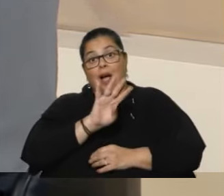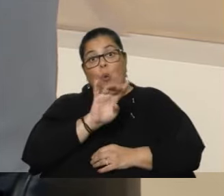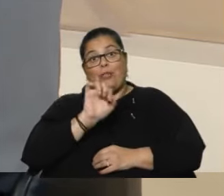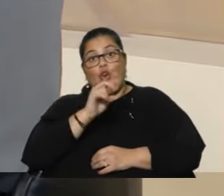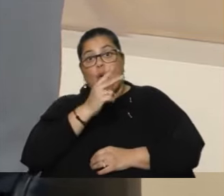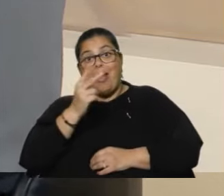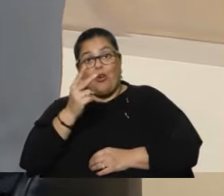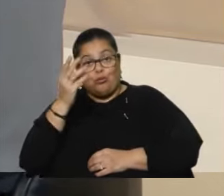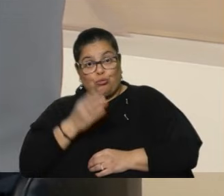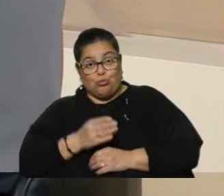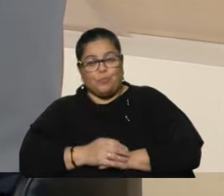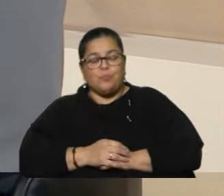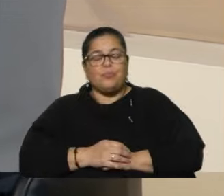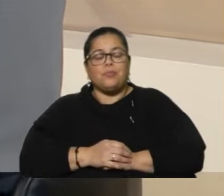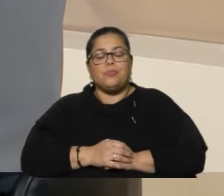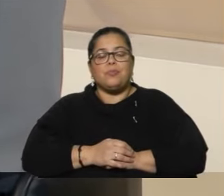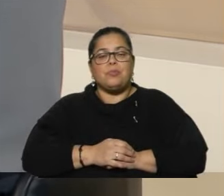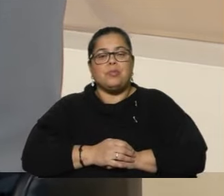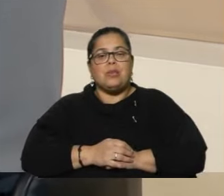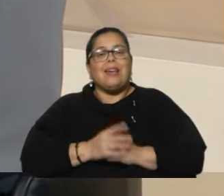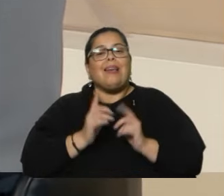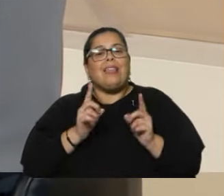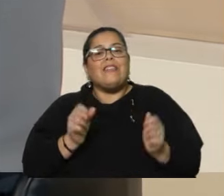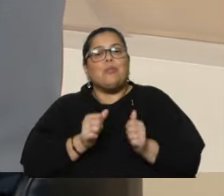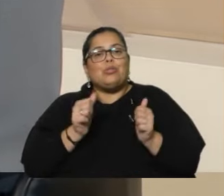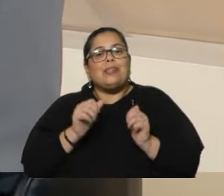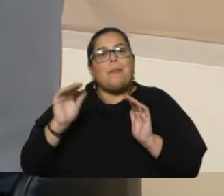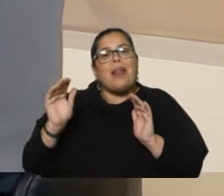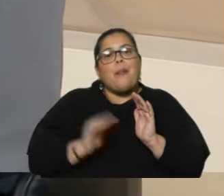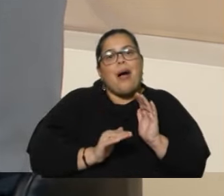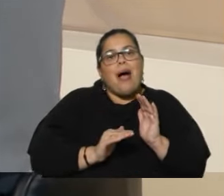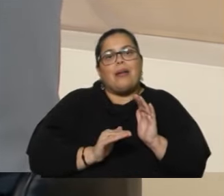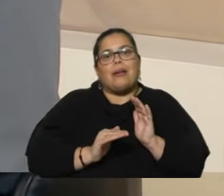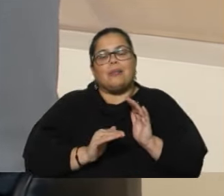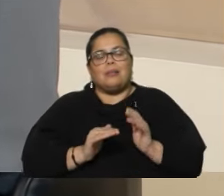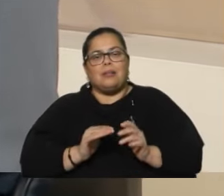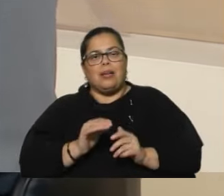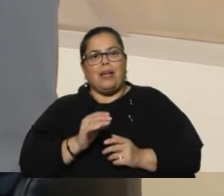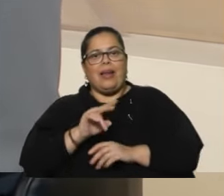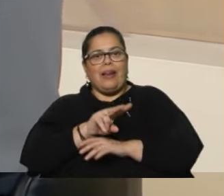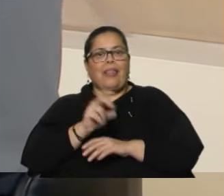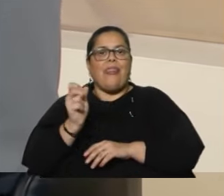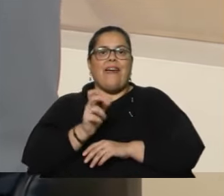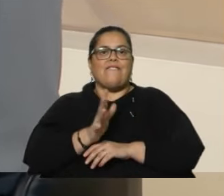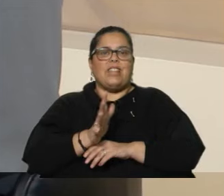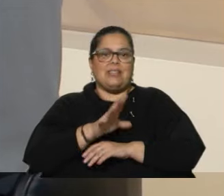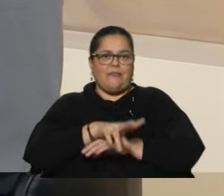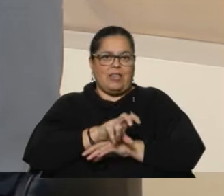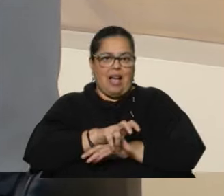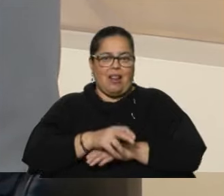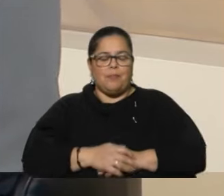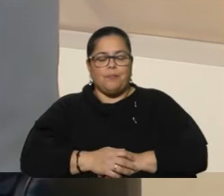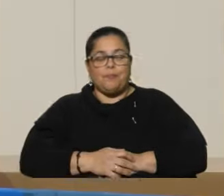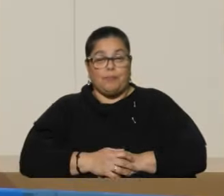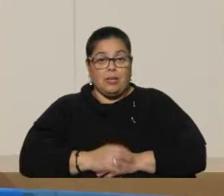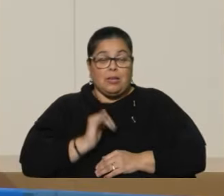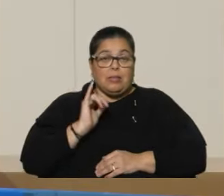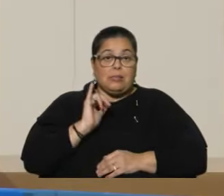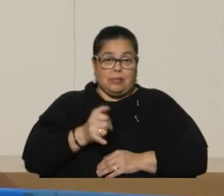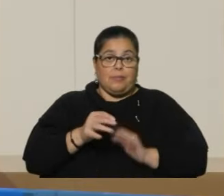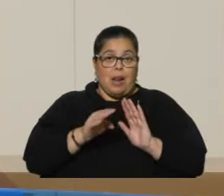ahí. ¿Qué hay que hacer para bajarlo? Ese punto va a estar seguramente. Sin duda. A ver, creo que para nosotros en